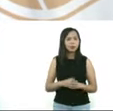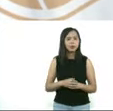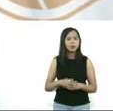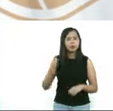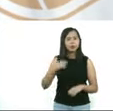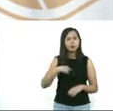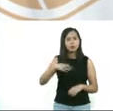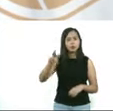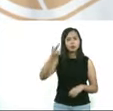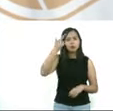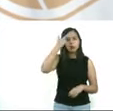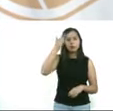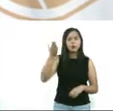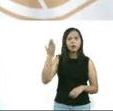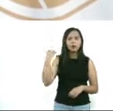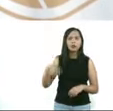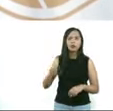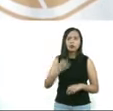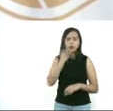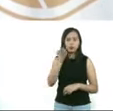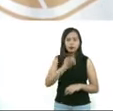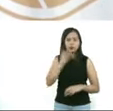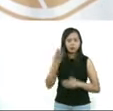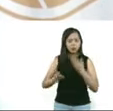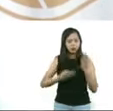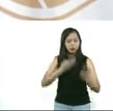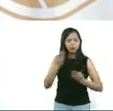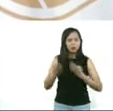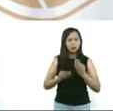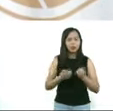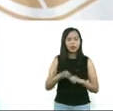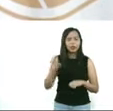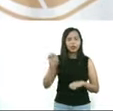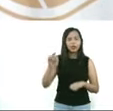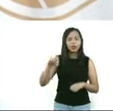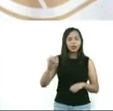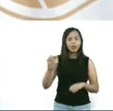recuerdo yo cuando estaba en la Facultad de Ciencias que estaba a debate la energía nuclear,